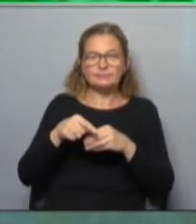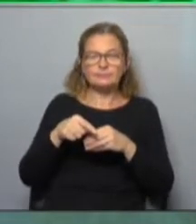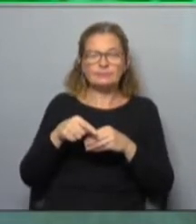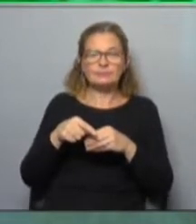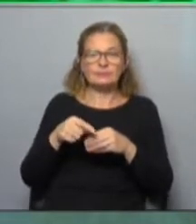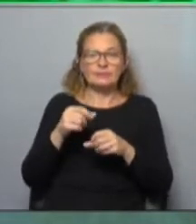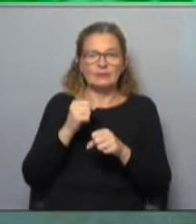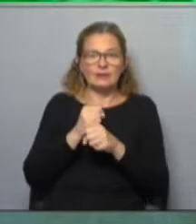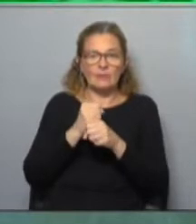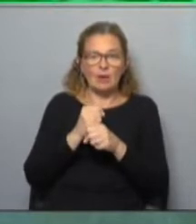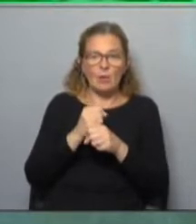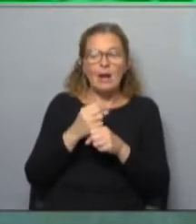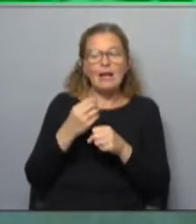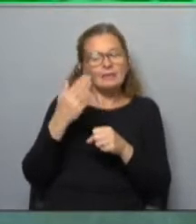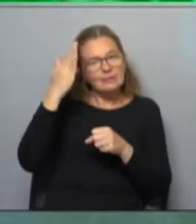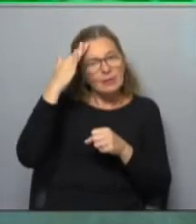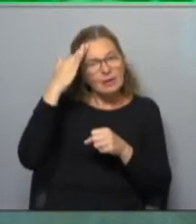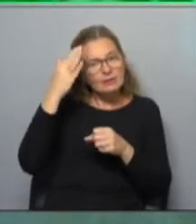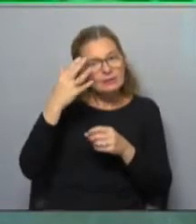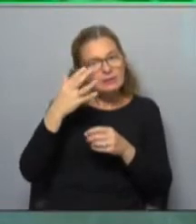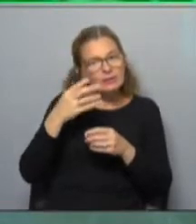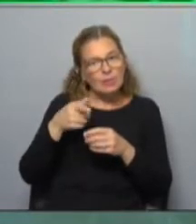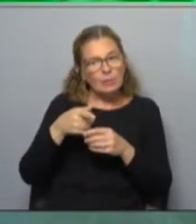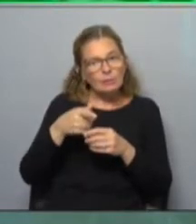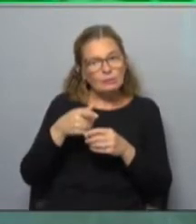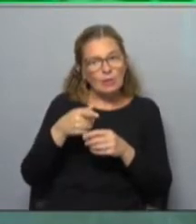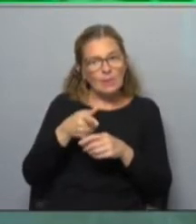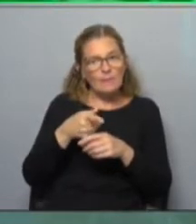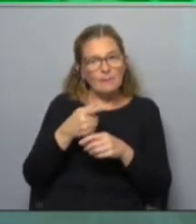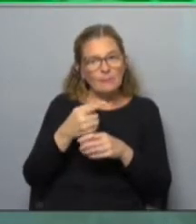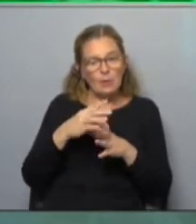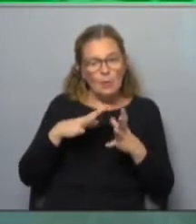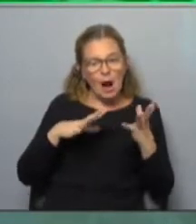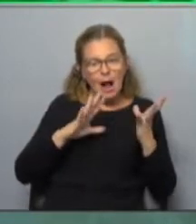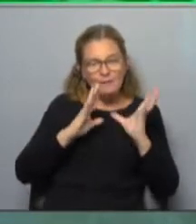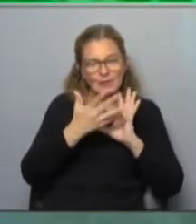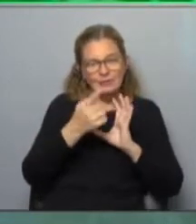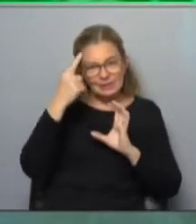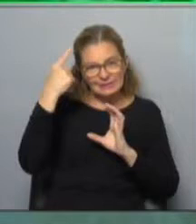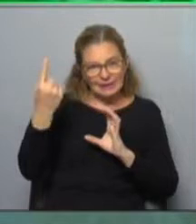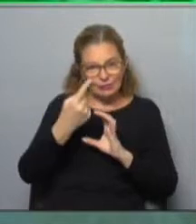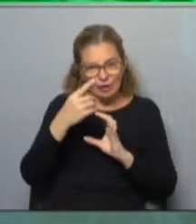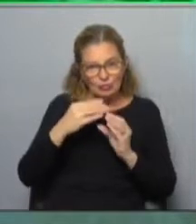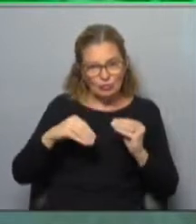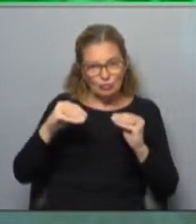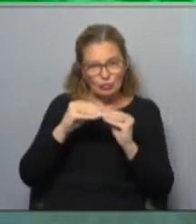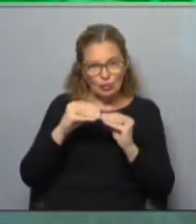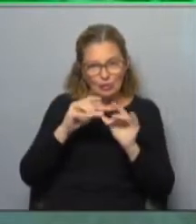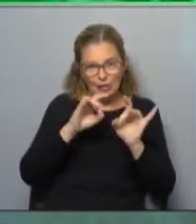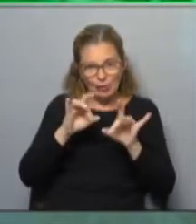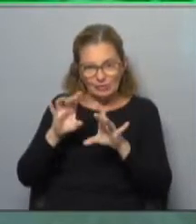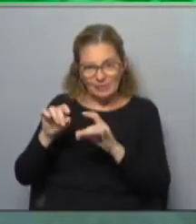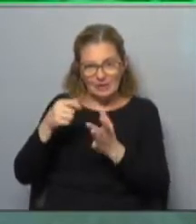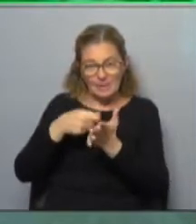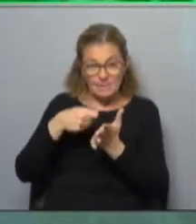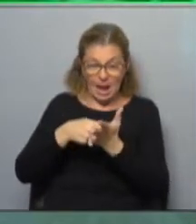esa gestión va a ser contabilizada y cargada bajo este principio ambiental, internacional, nacional, que es el que contamina paga,